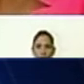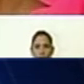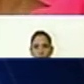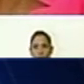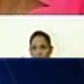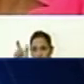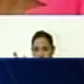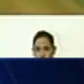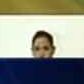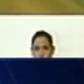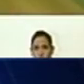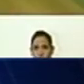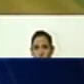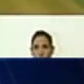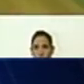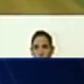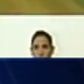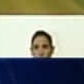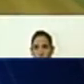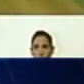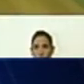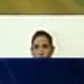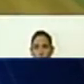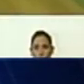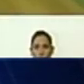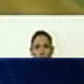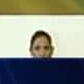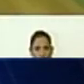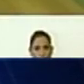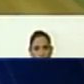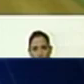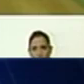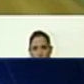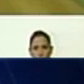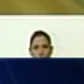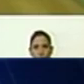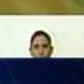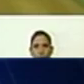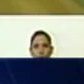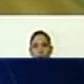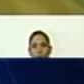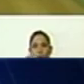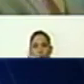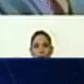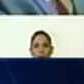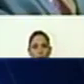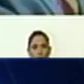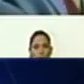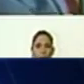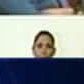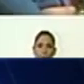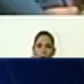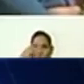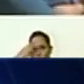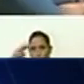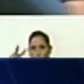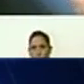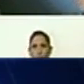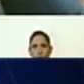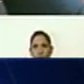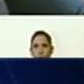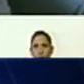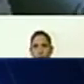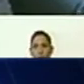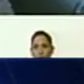protagonista de la juventud, que además es hijo del presidente Nicolás Maduro. El 30 de julio sancionan a Cuba Metales, la